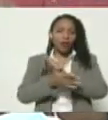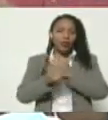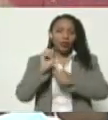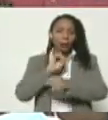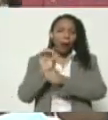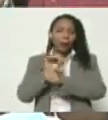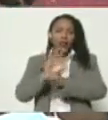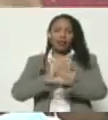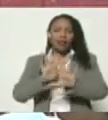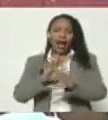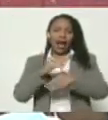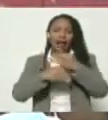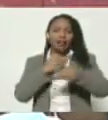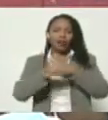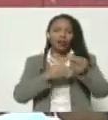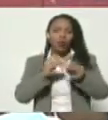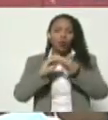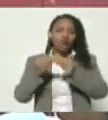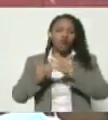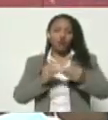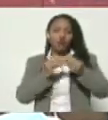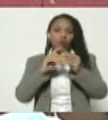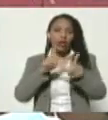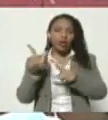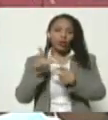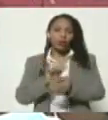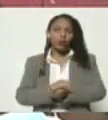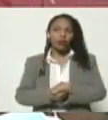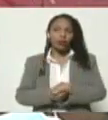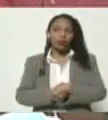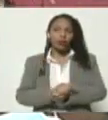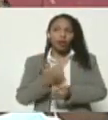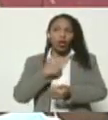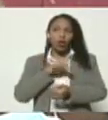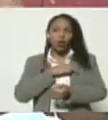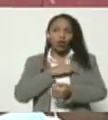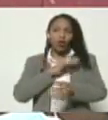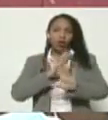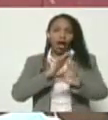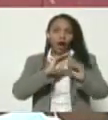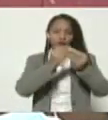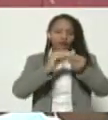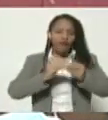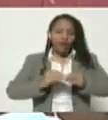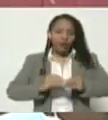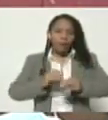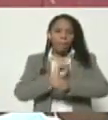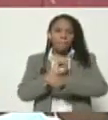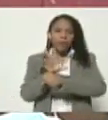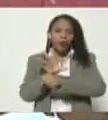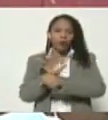no, que ya han sido procesadas. Que ya nosotros la procesamos, hay más transmitidas.